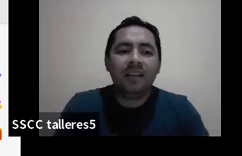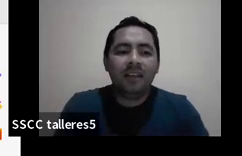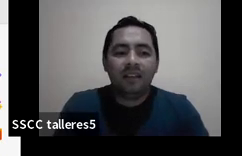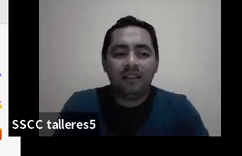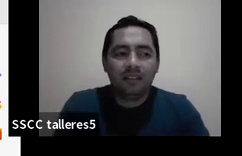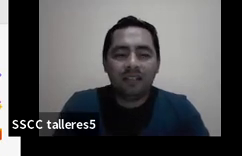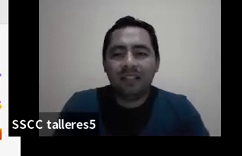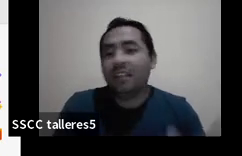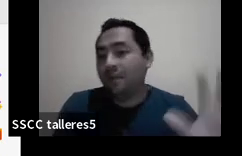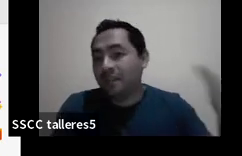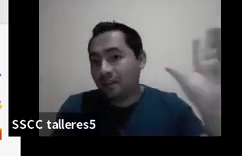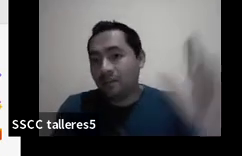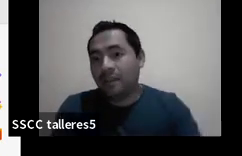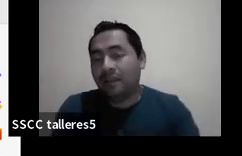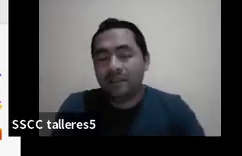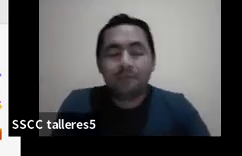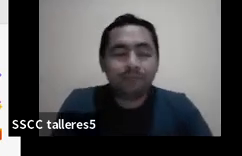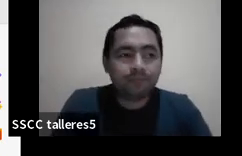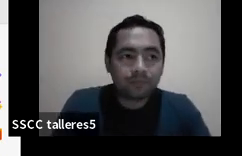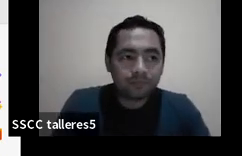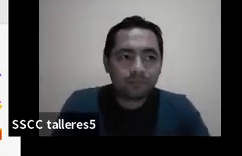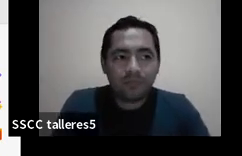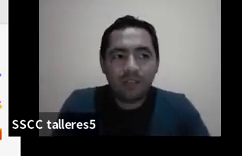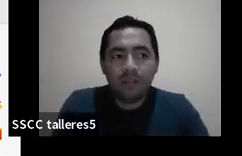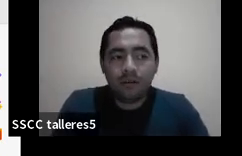ahí traten de adivinar qué es lo que quiere decir.